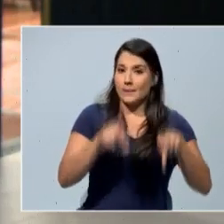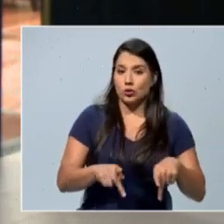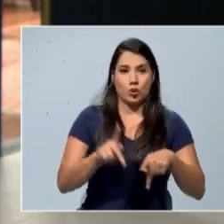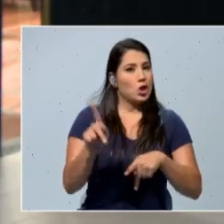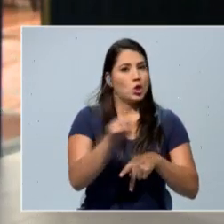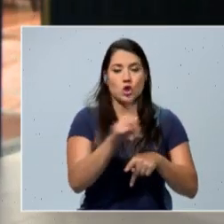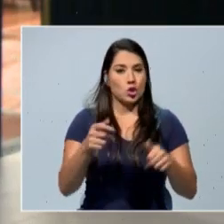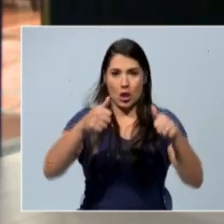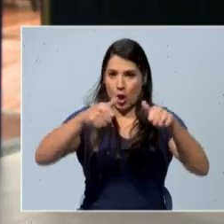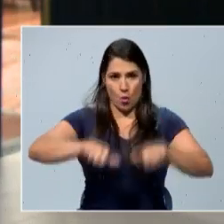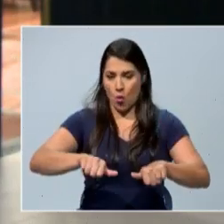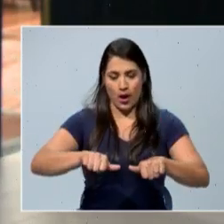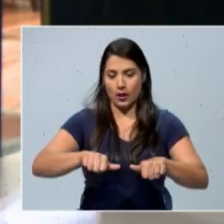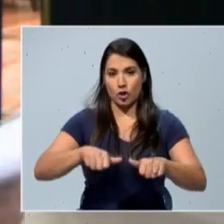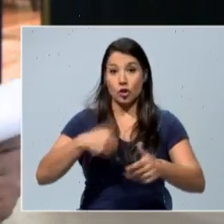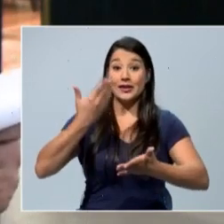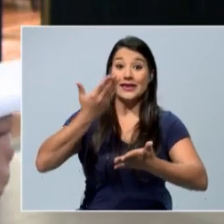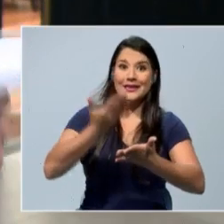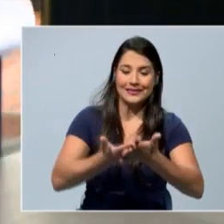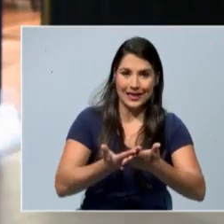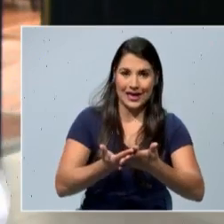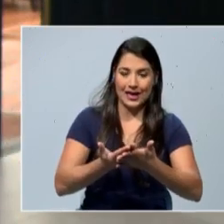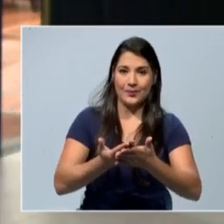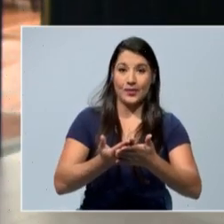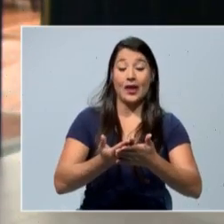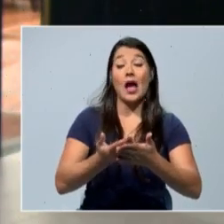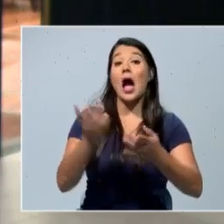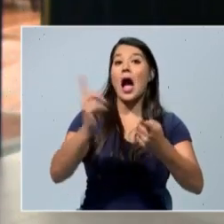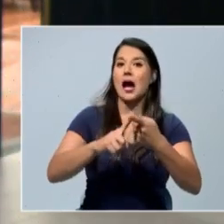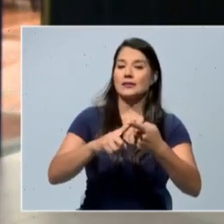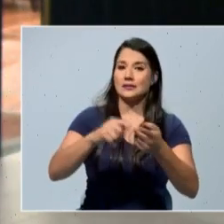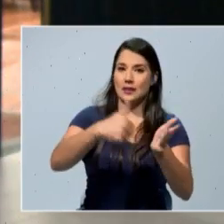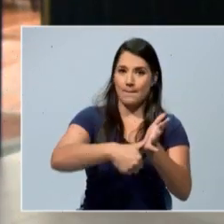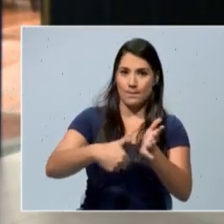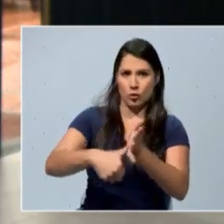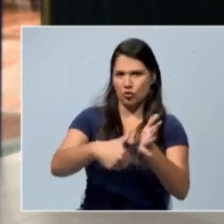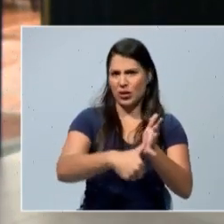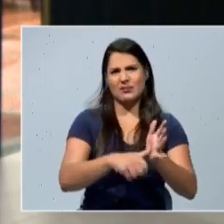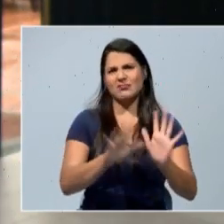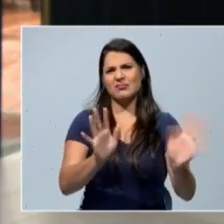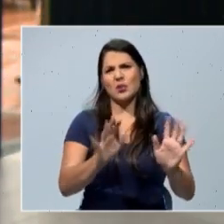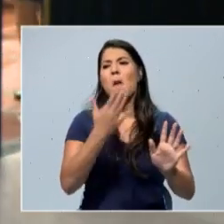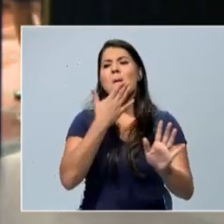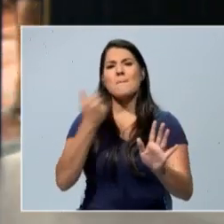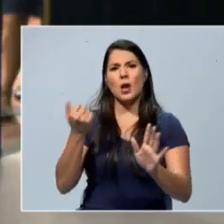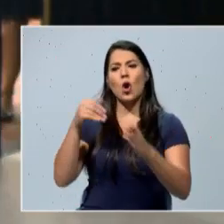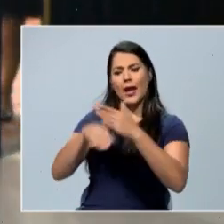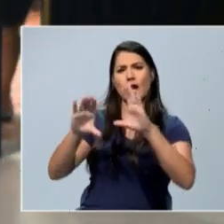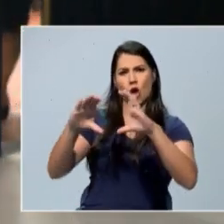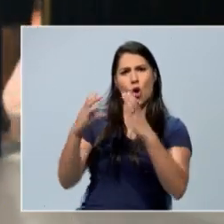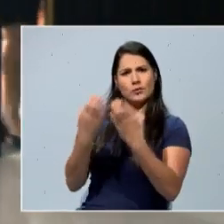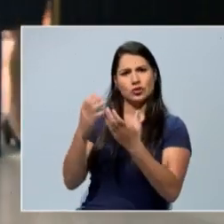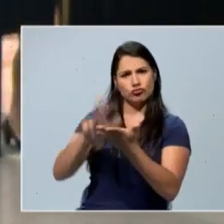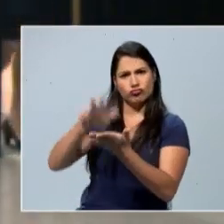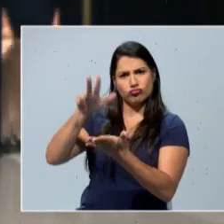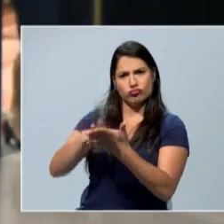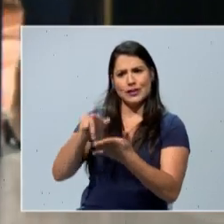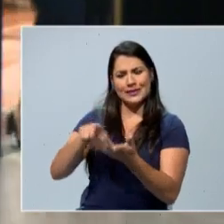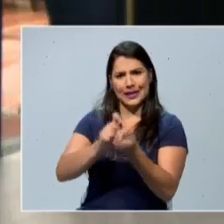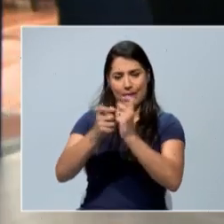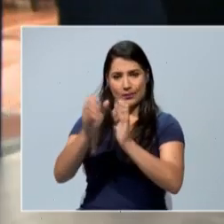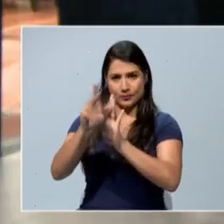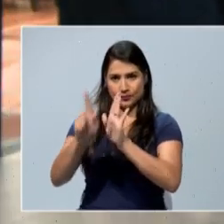hasta el punto de votación y como que en el plenario se pudiera dar el aval a esta reforma constitucional. Nos dice